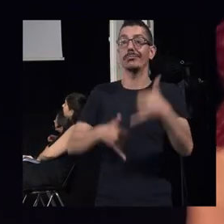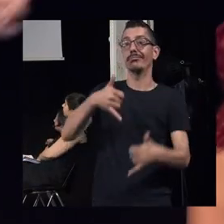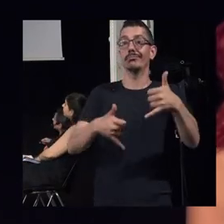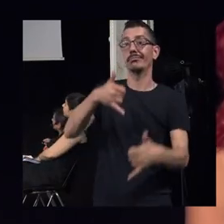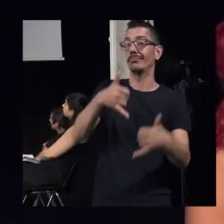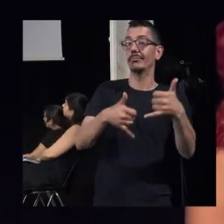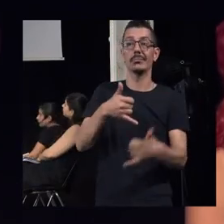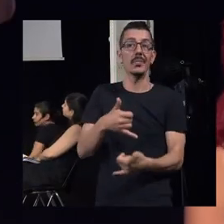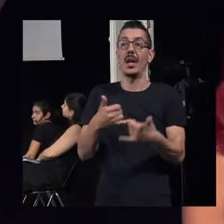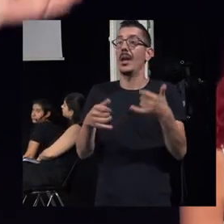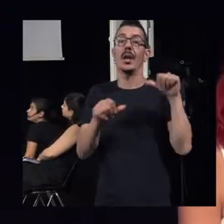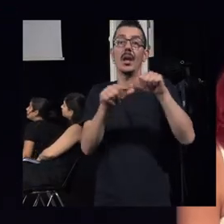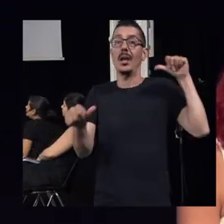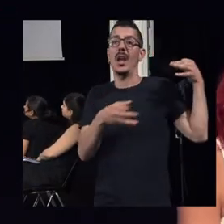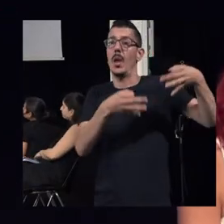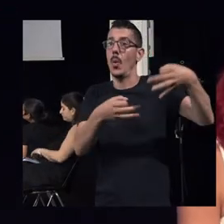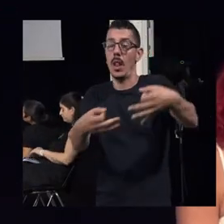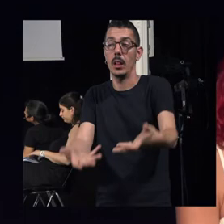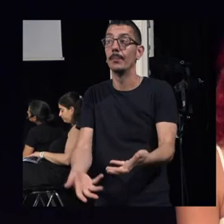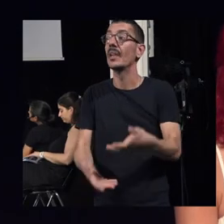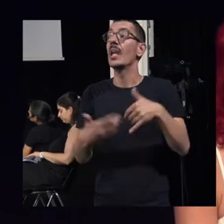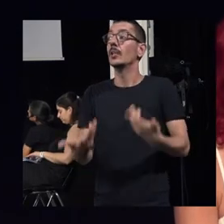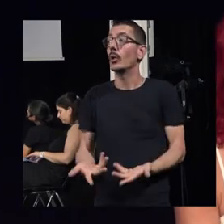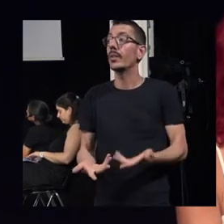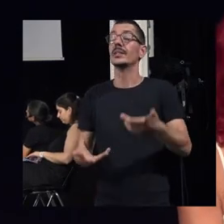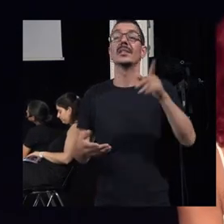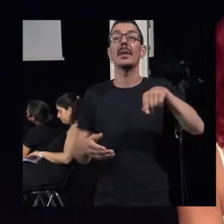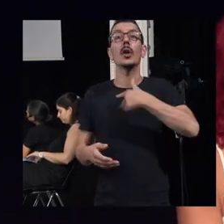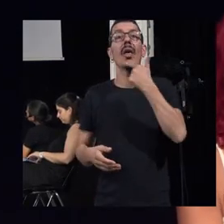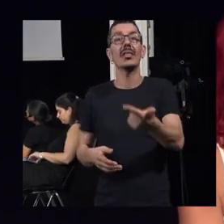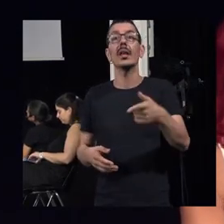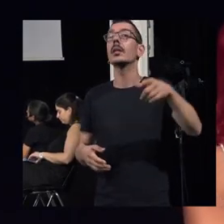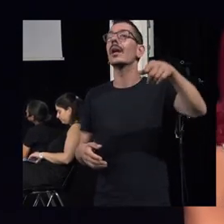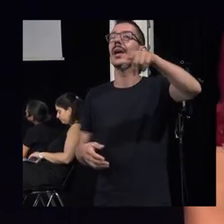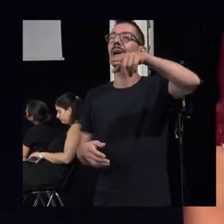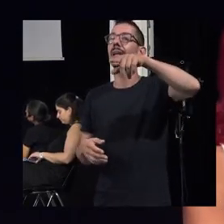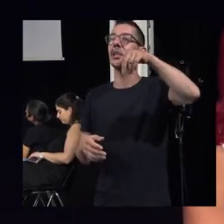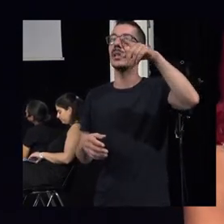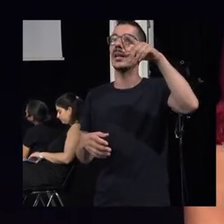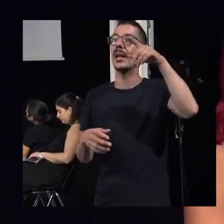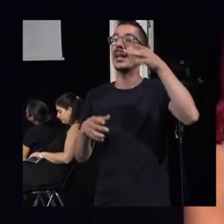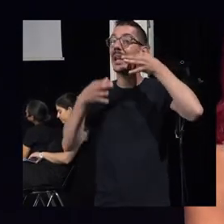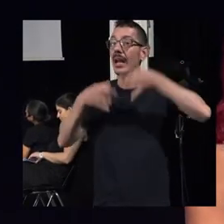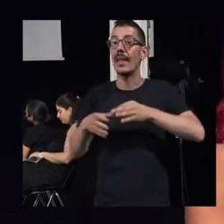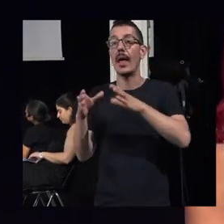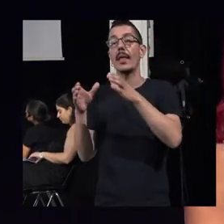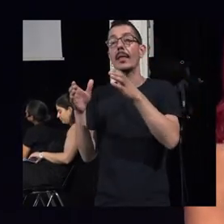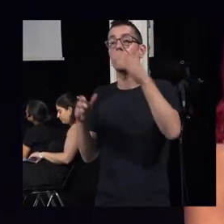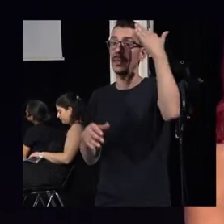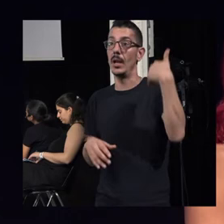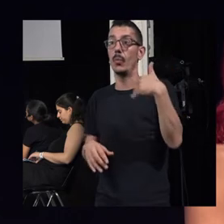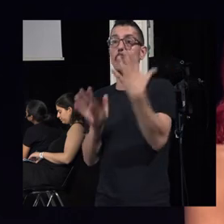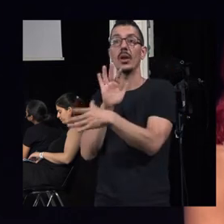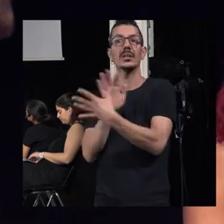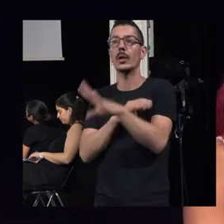de los diferentes movimientos sociales, como se han olvidado sistemáticamente de la realidad del pueblo gitano, y eso no es casual, ¿no? Como por ejemplo